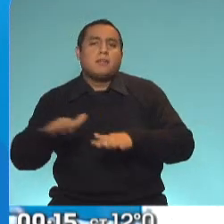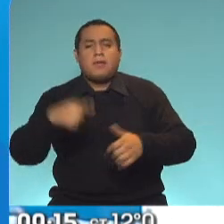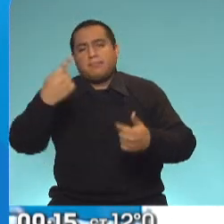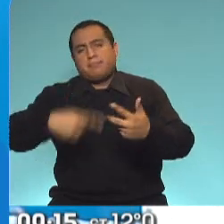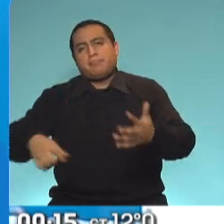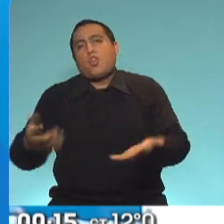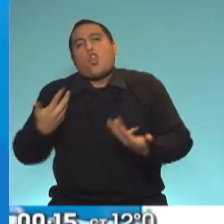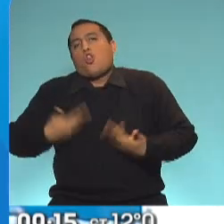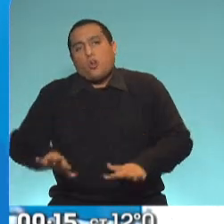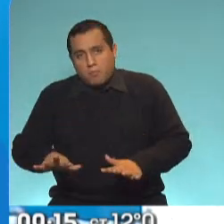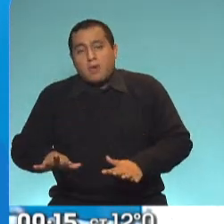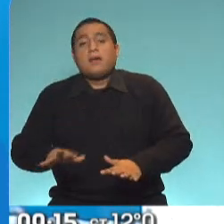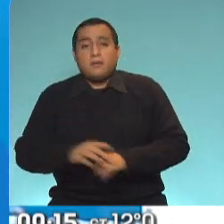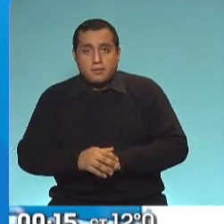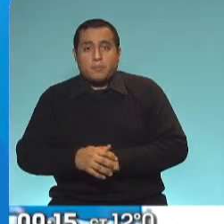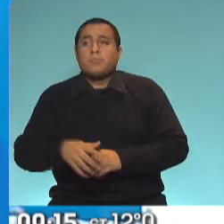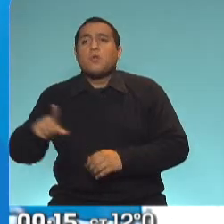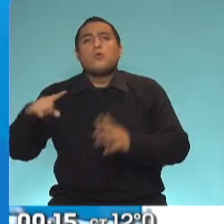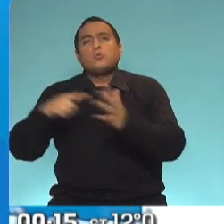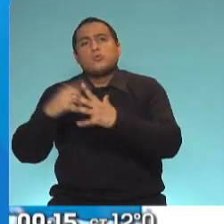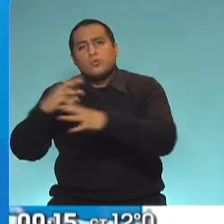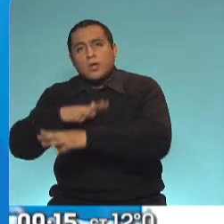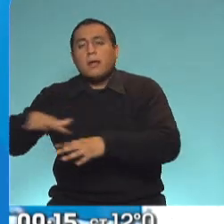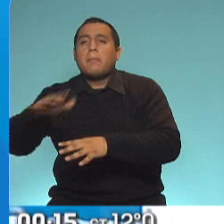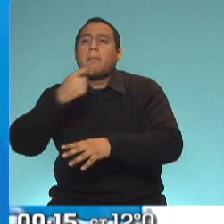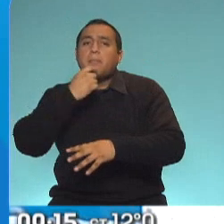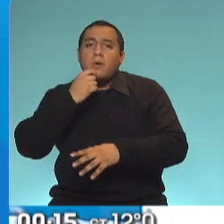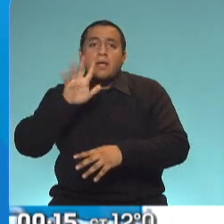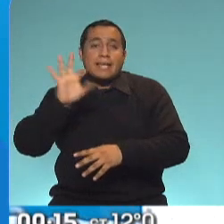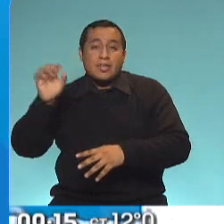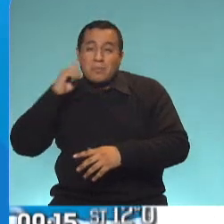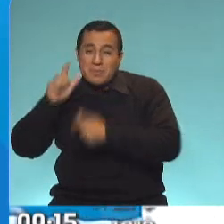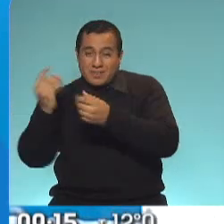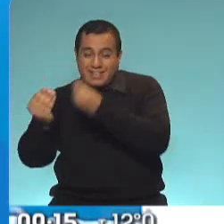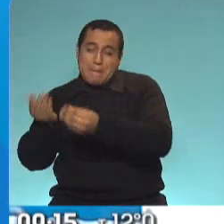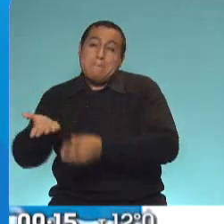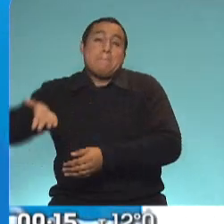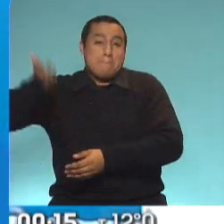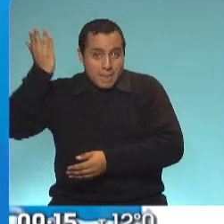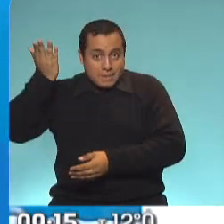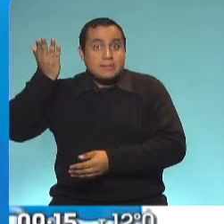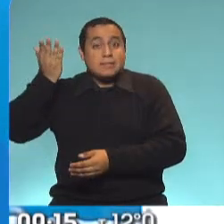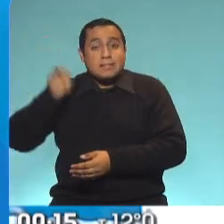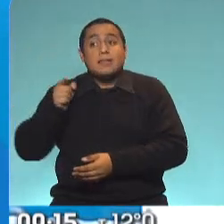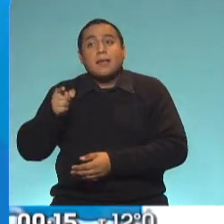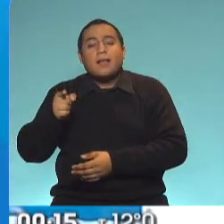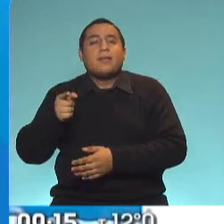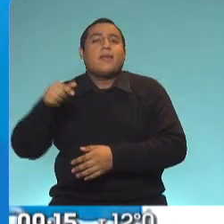están monitoreando. Los aglomerados urbanos con más de 500.000 habitantes, que no son